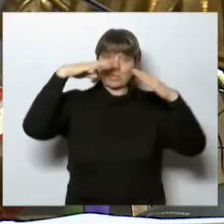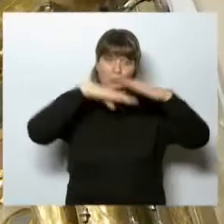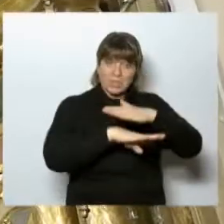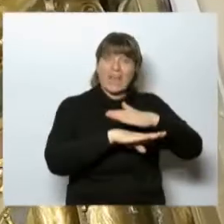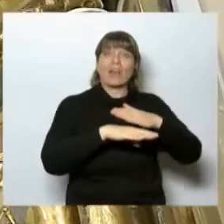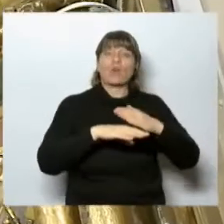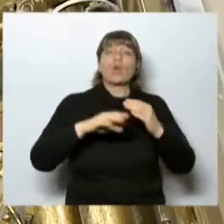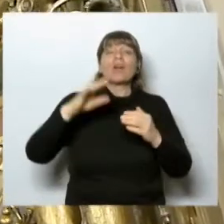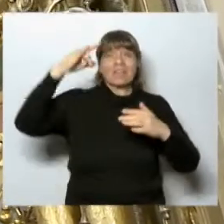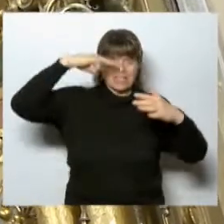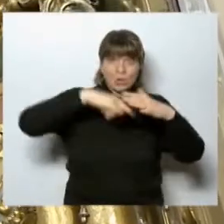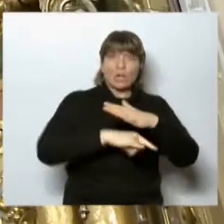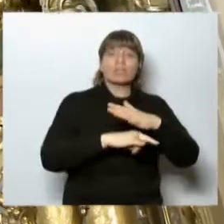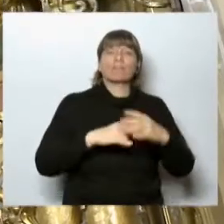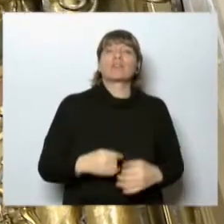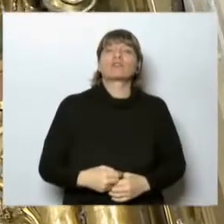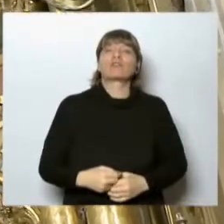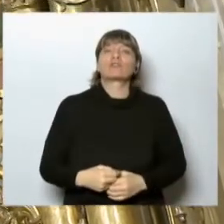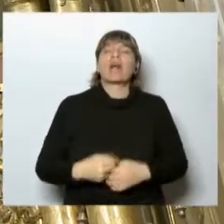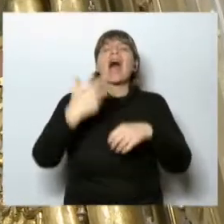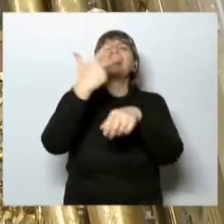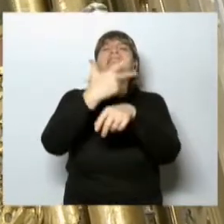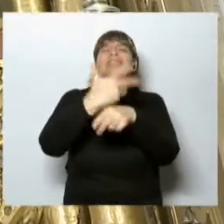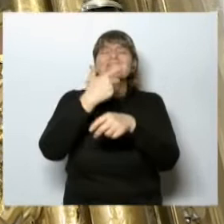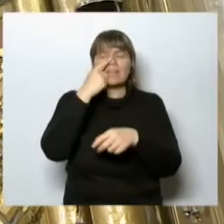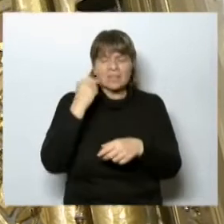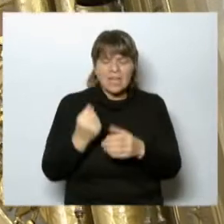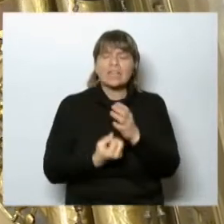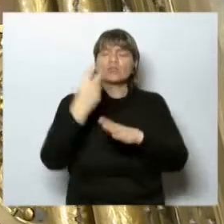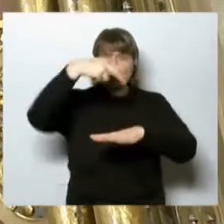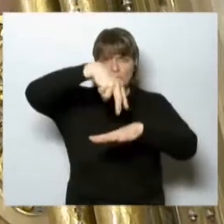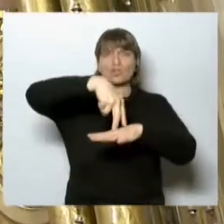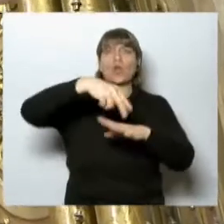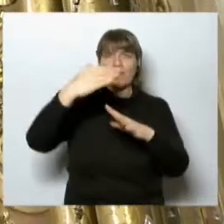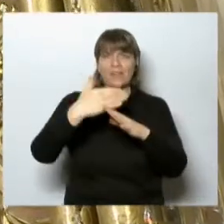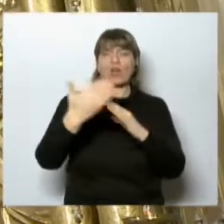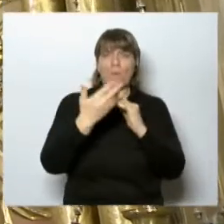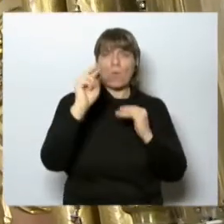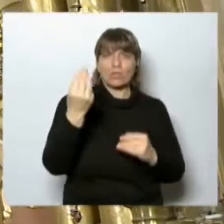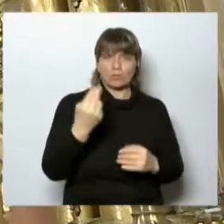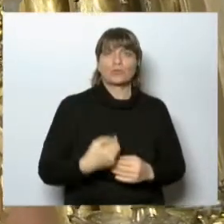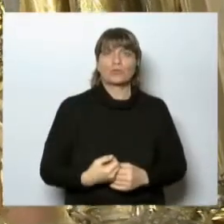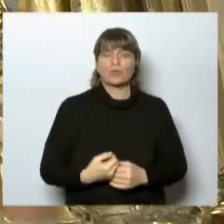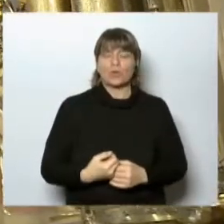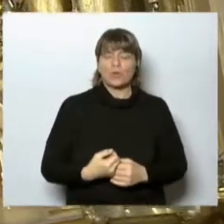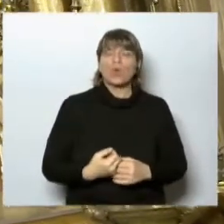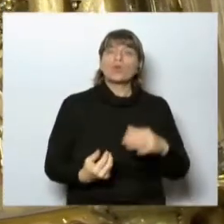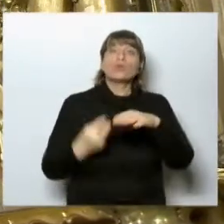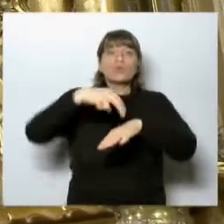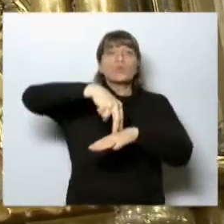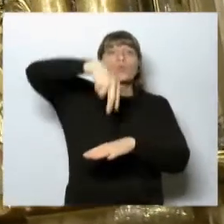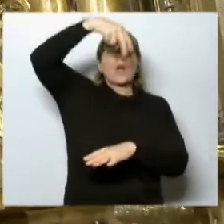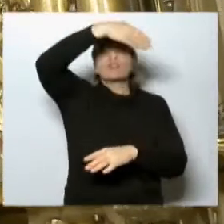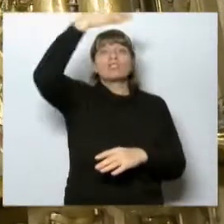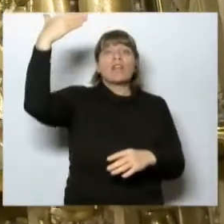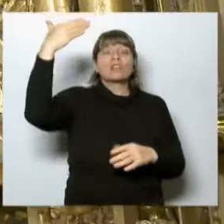sepultado, descendió a los infiernos, al tercer día resucitó de entre los muertos, subió a los